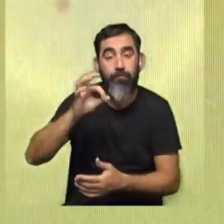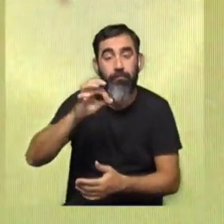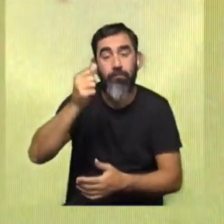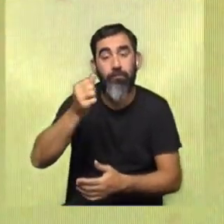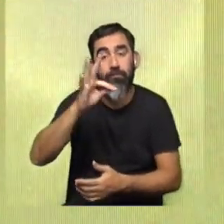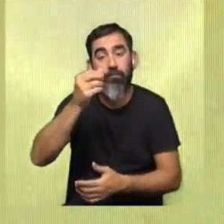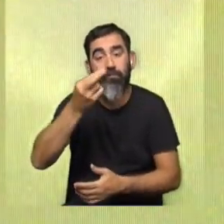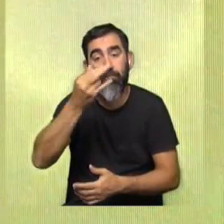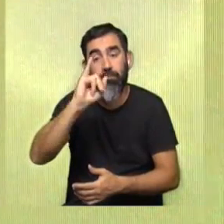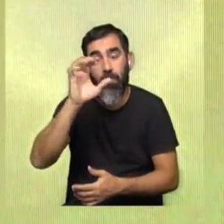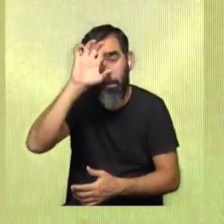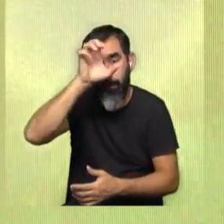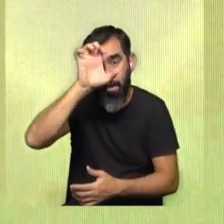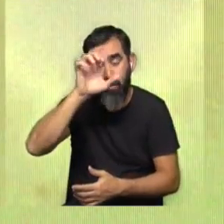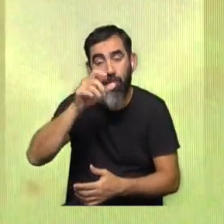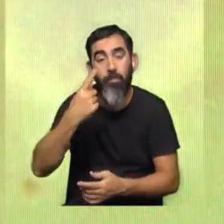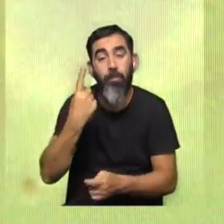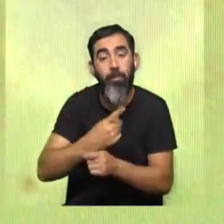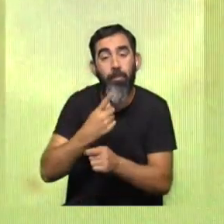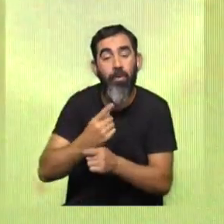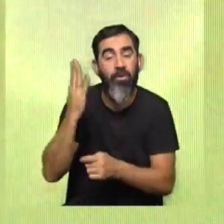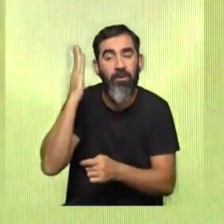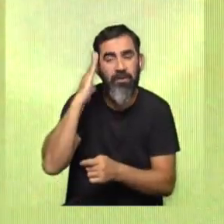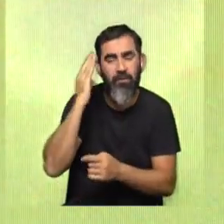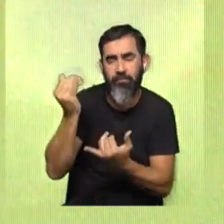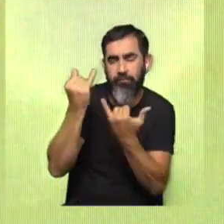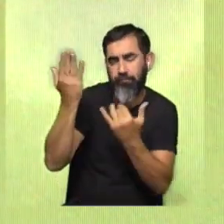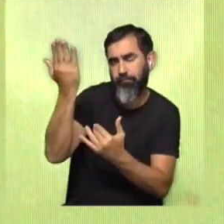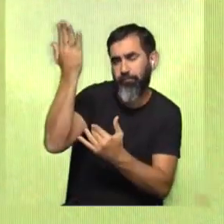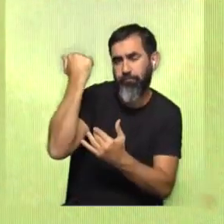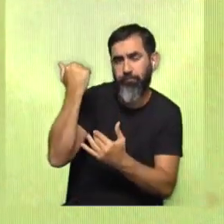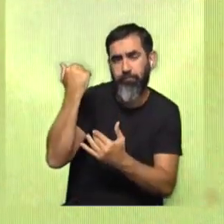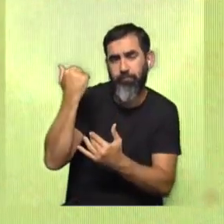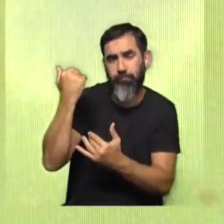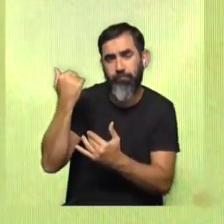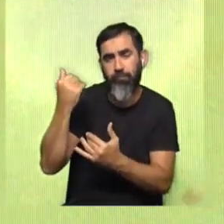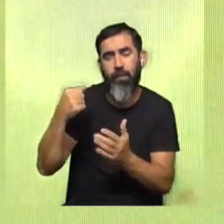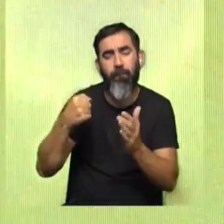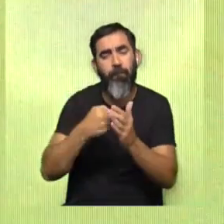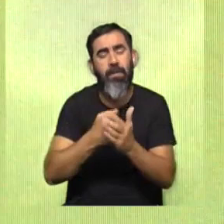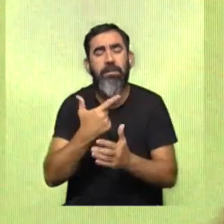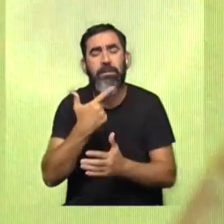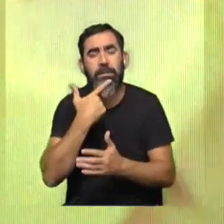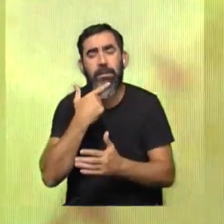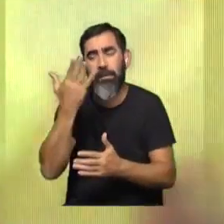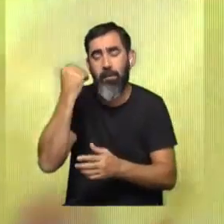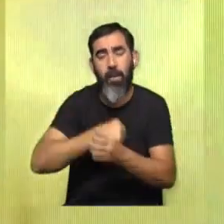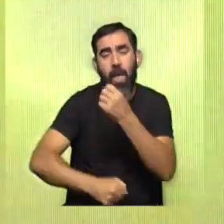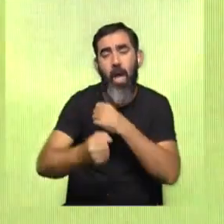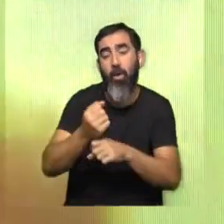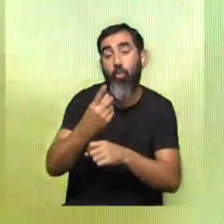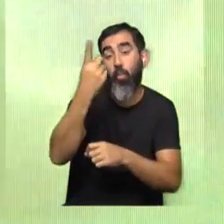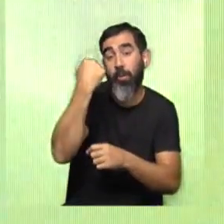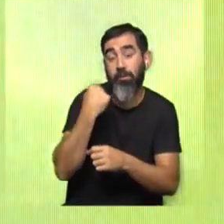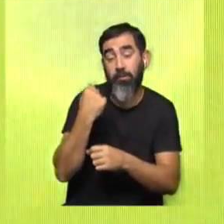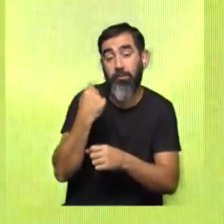quiero que vean primero lo que nos enteramos hace un tiempo, exactamente a fines de septiembre del año pasado,